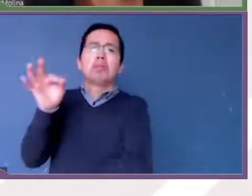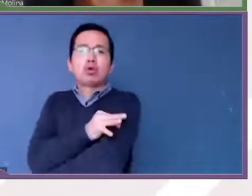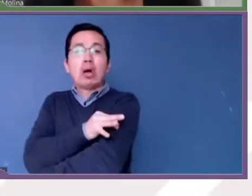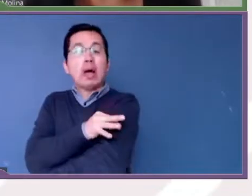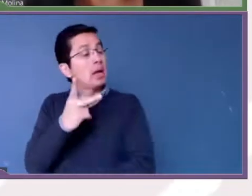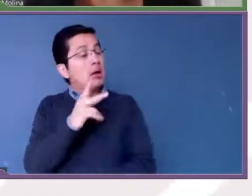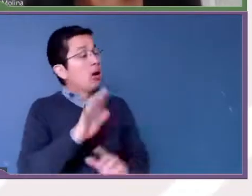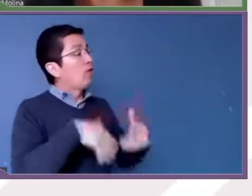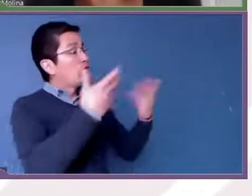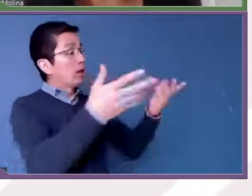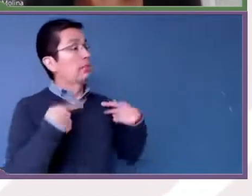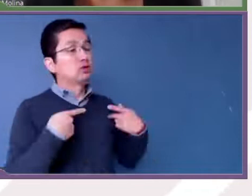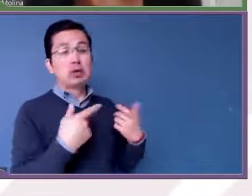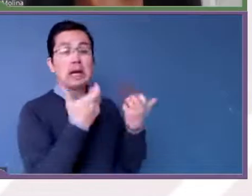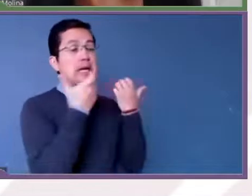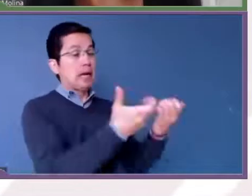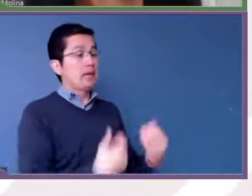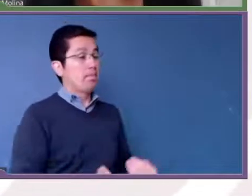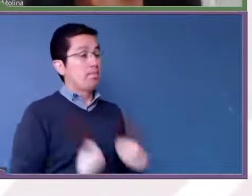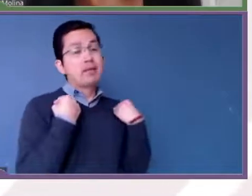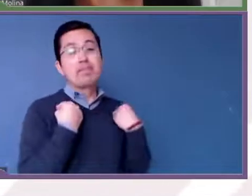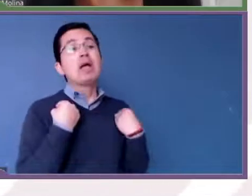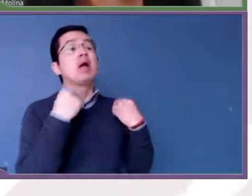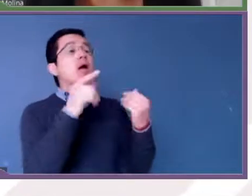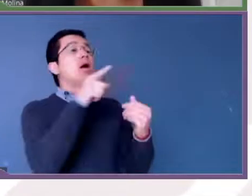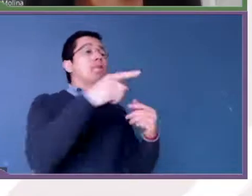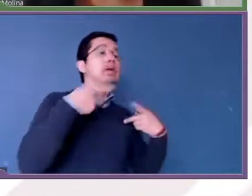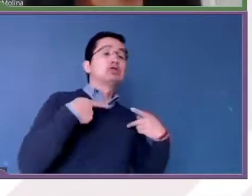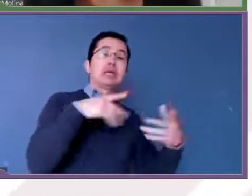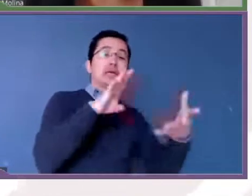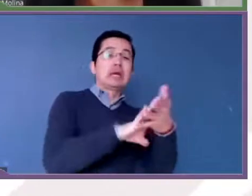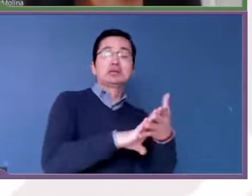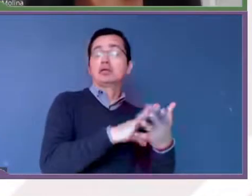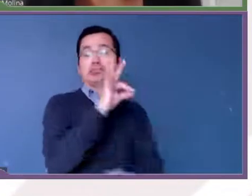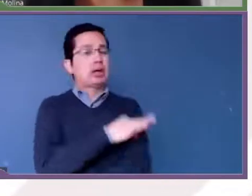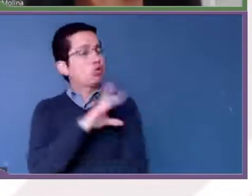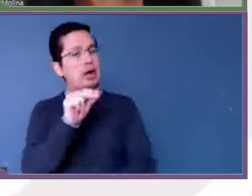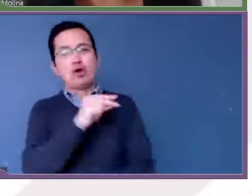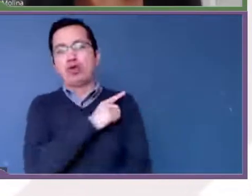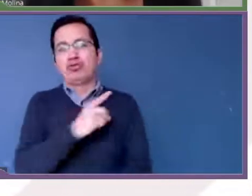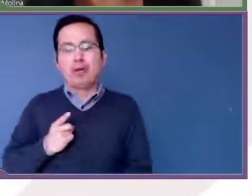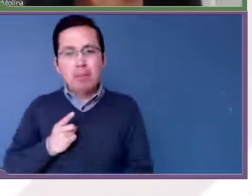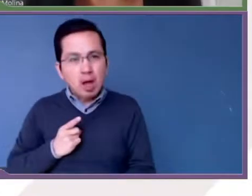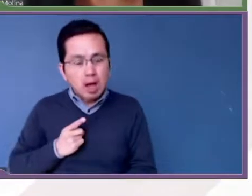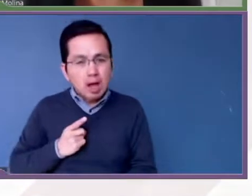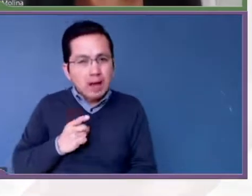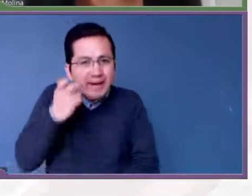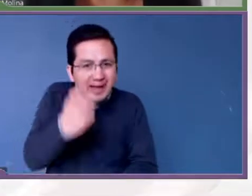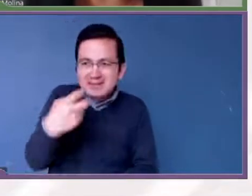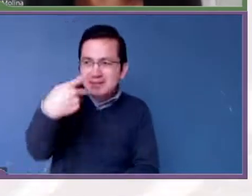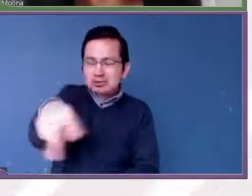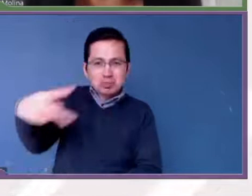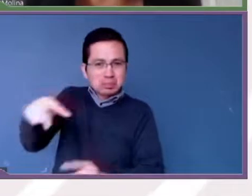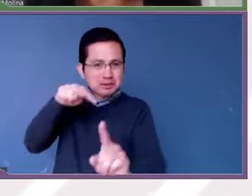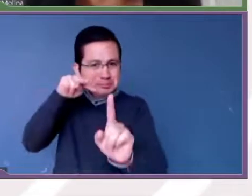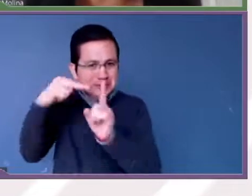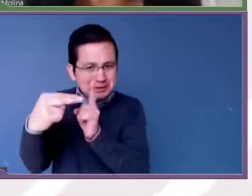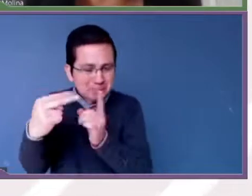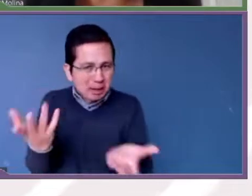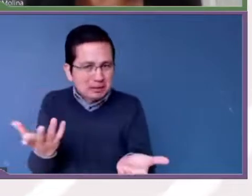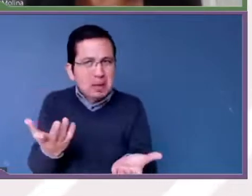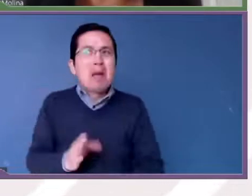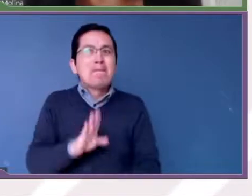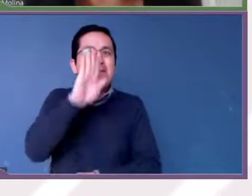primer lugar porque no contribuyen con esta ciudadanía. ¿Me explico? Entonces, sí es